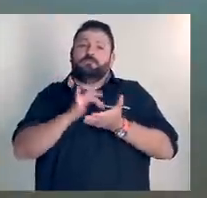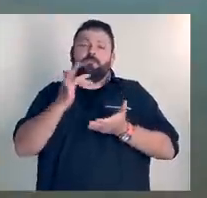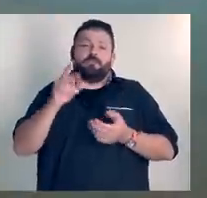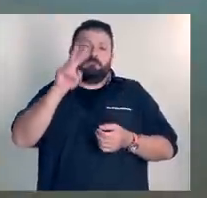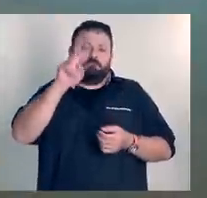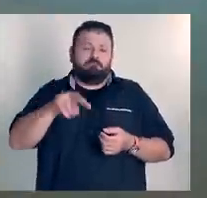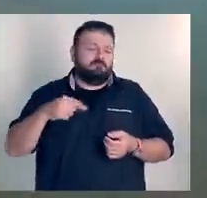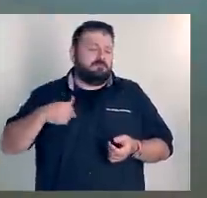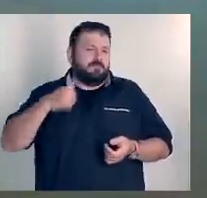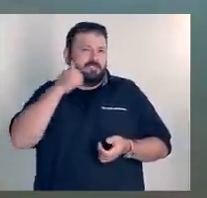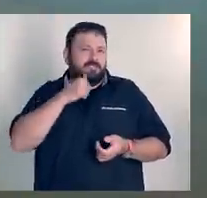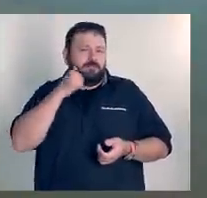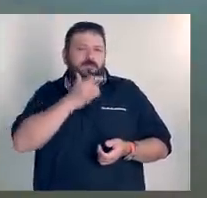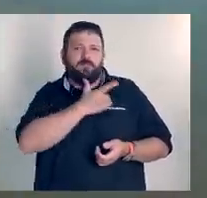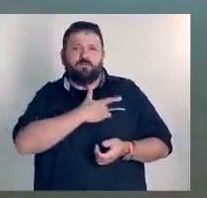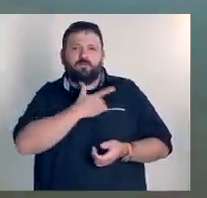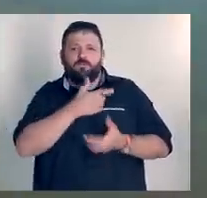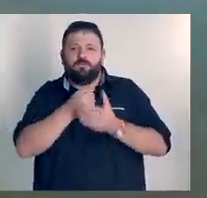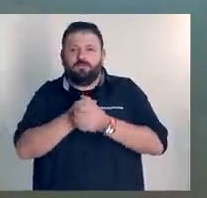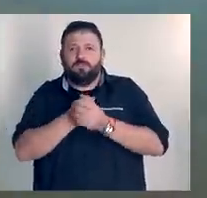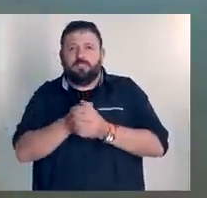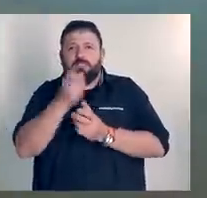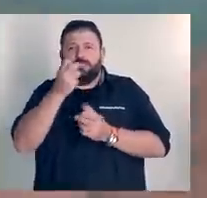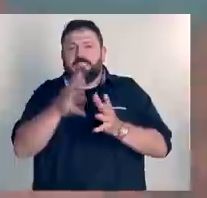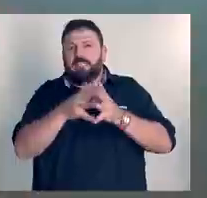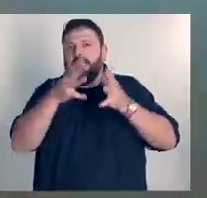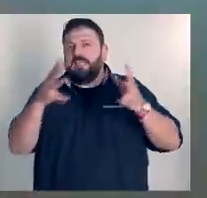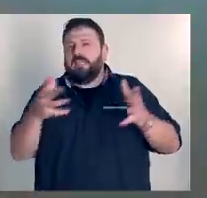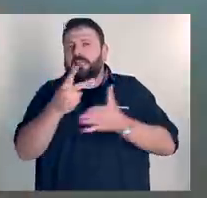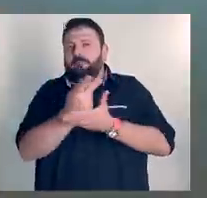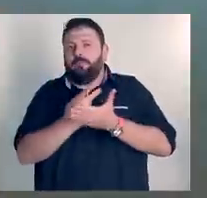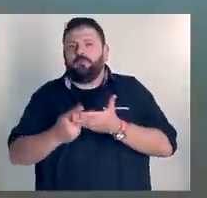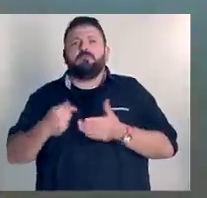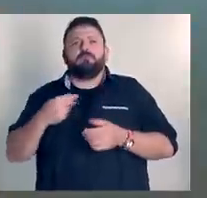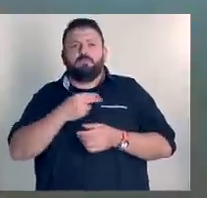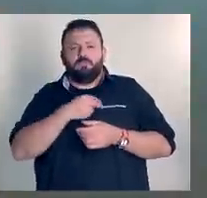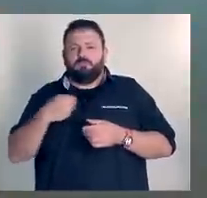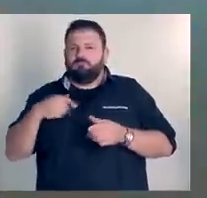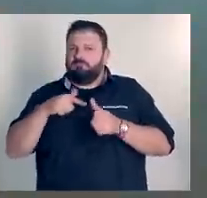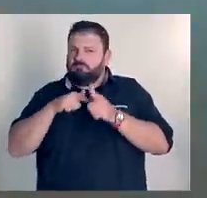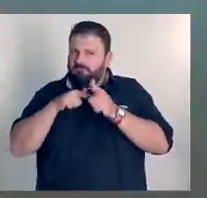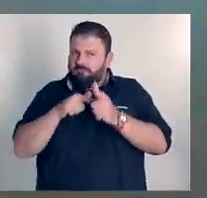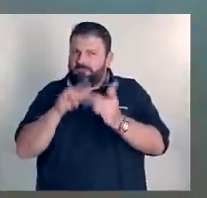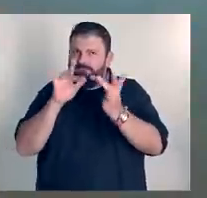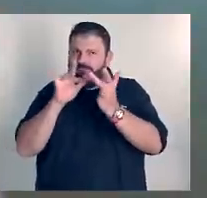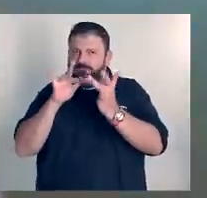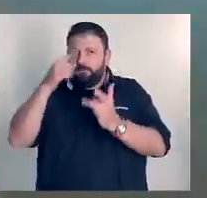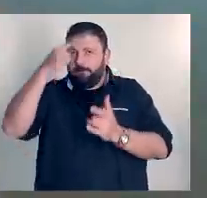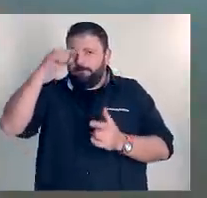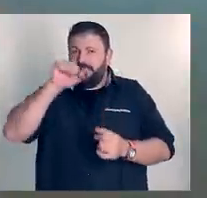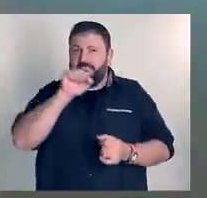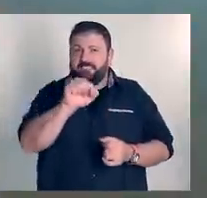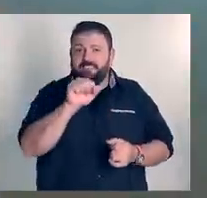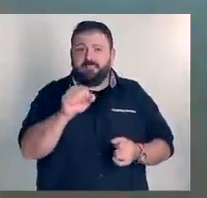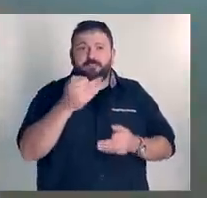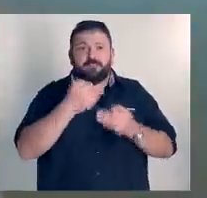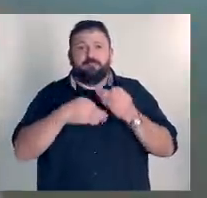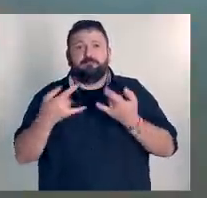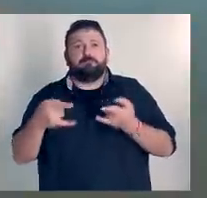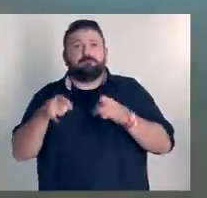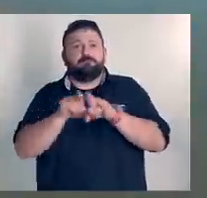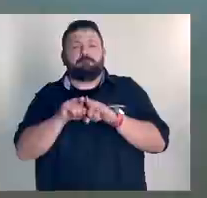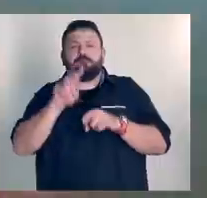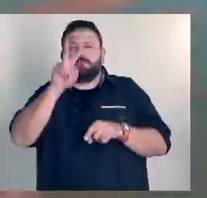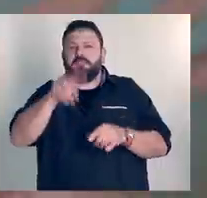gusto saludarlos, estar en este gran programa. Vamos a estar todos conectados en el maratón. Y bueno, para cerrar, le mando un